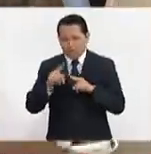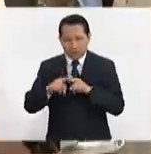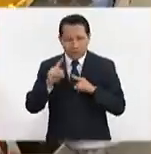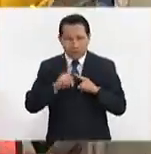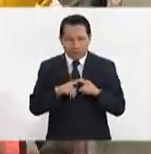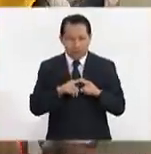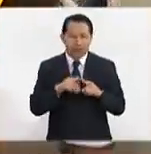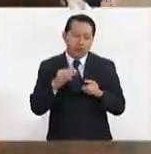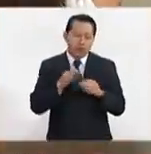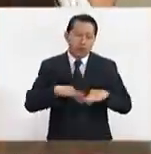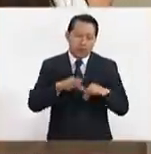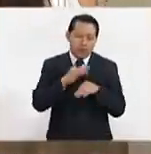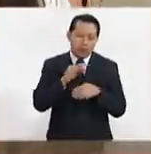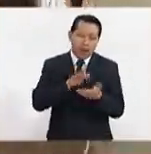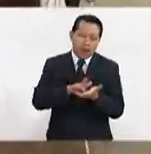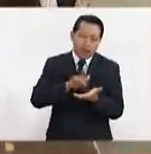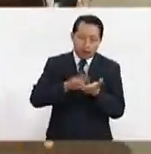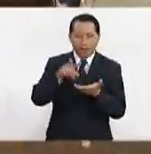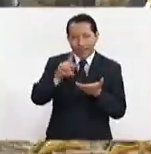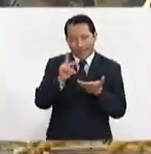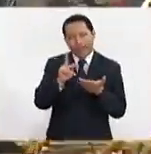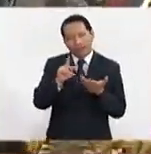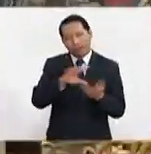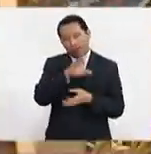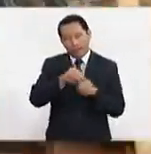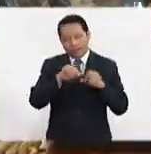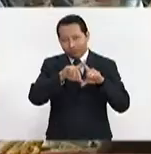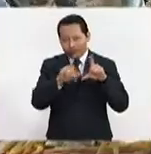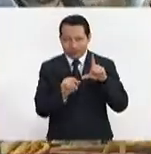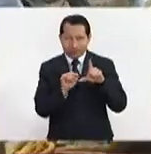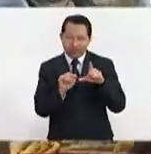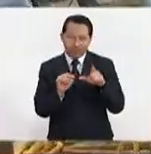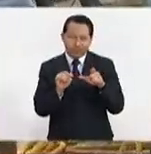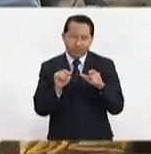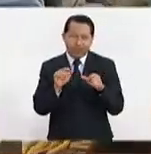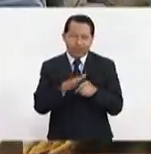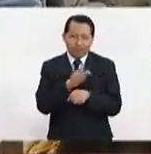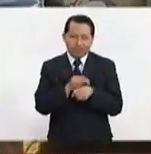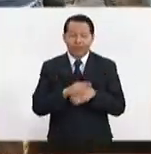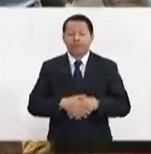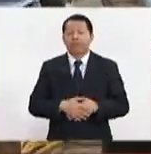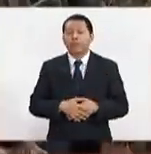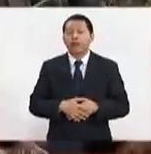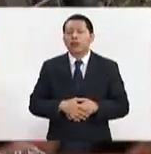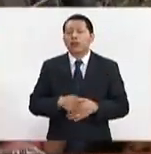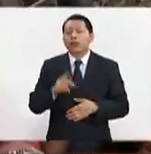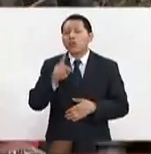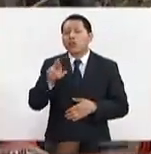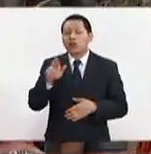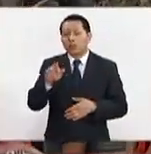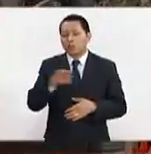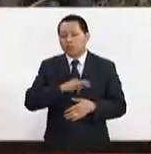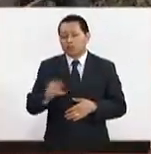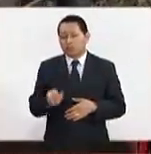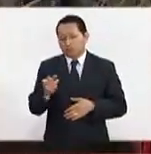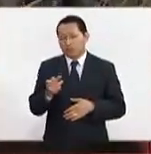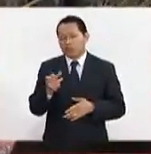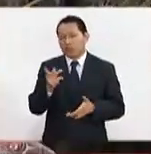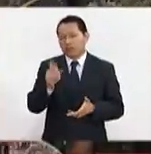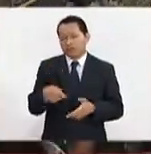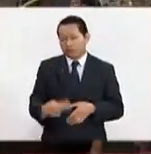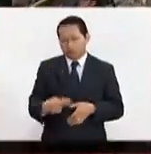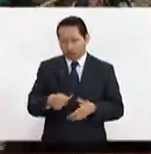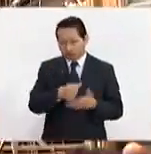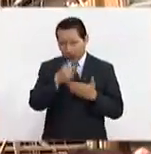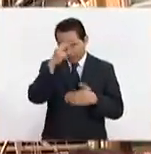país. Claro. Doctor, una pregunta técnica y con un ejemplo. Una persona que aquí en la Ciudad de México, por ejemplo, perdió